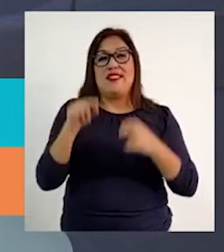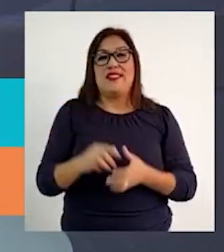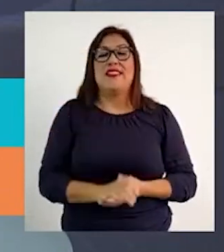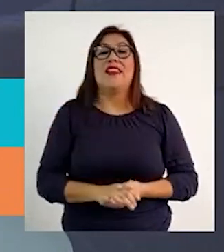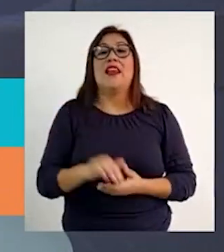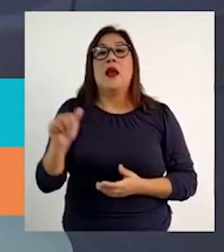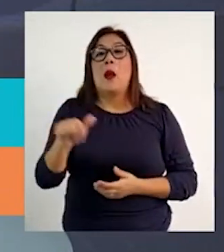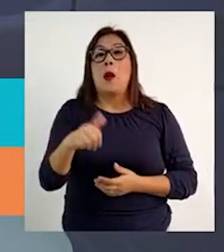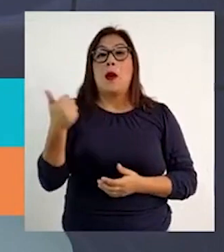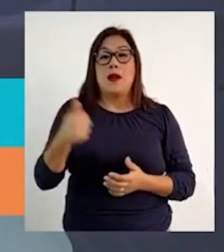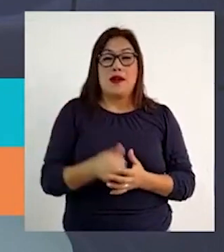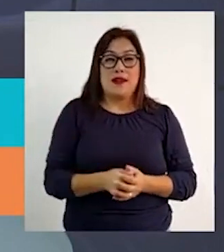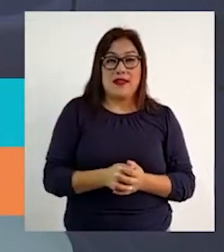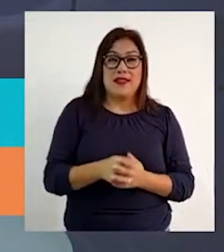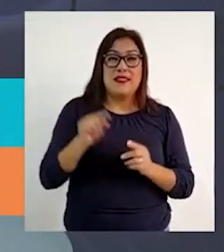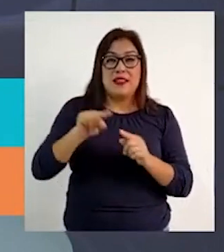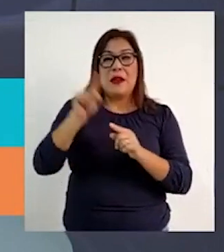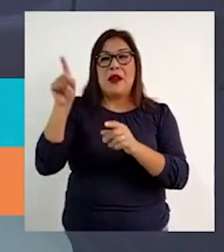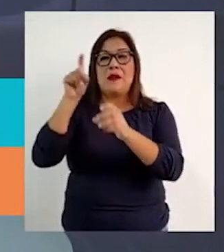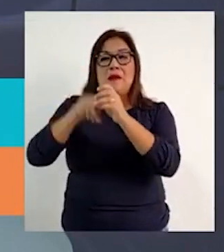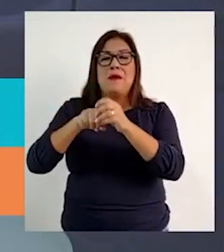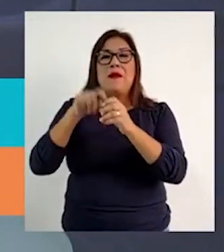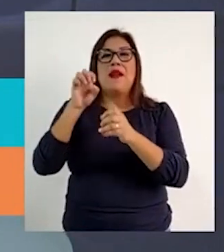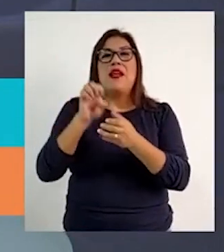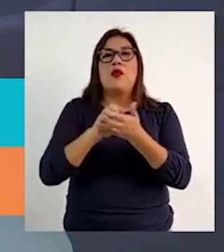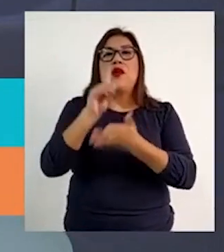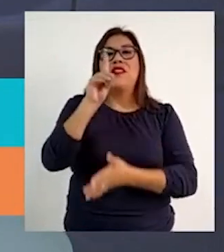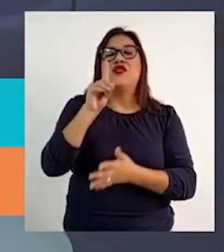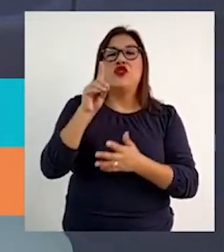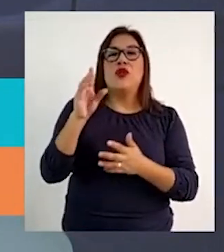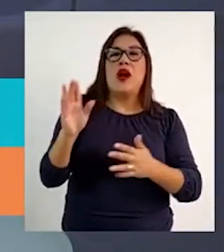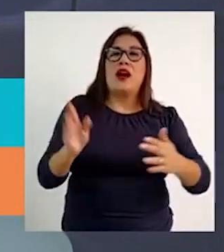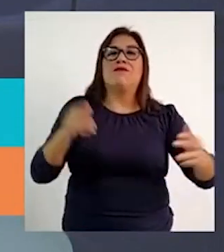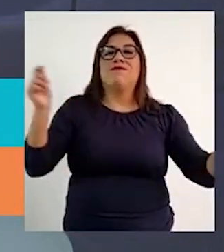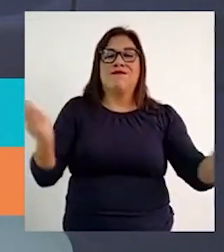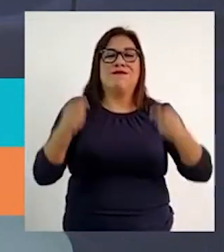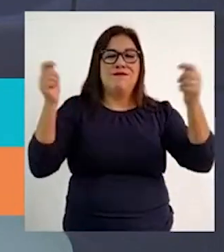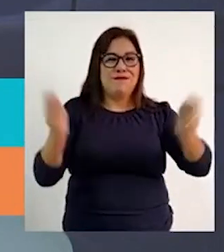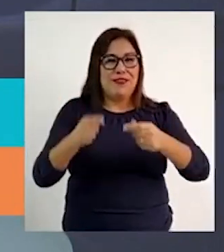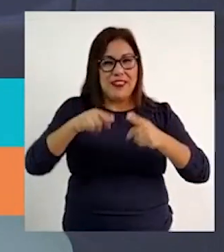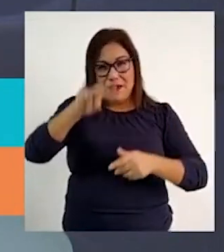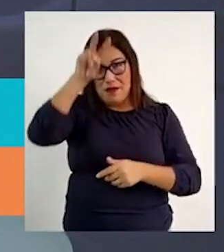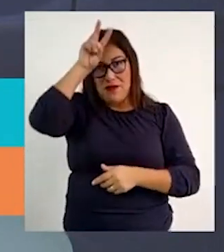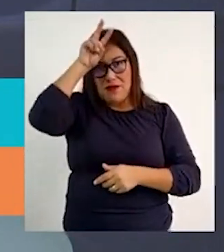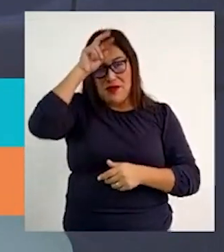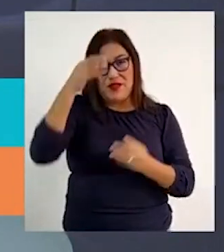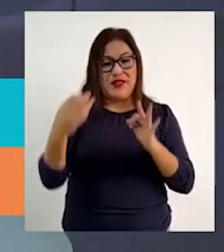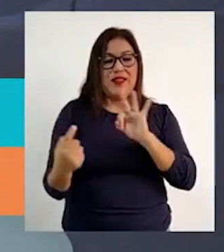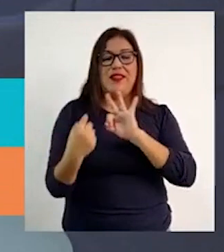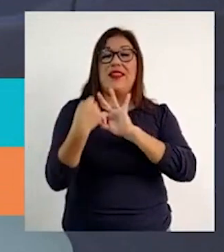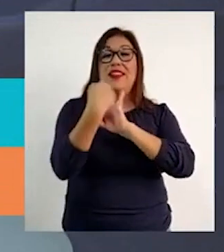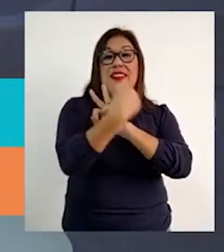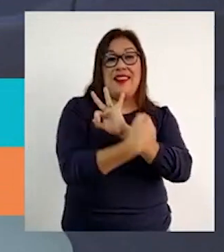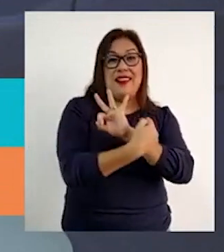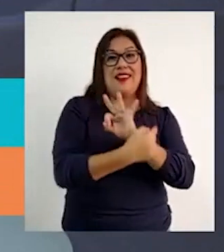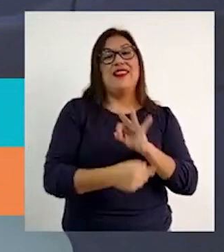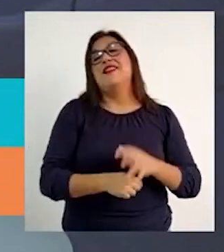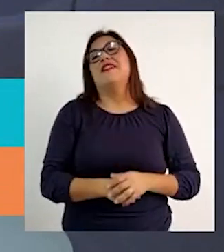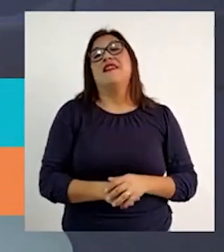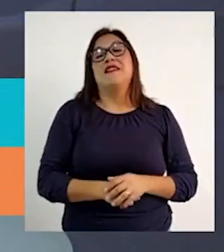de percusión del programa de educación especial de Sinfonía por el Perú. Entonces son tres grandes